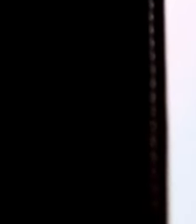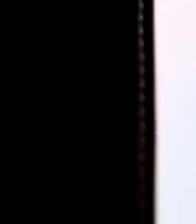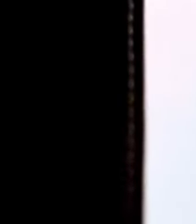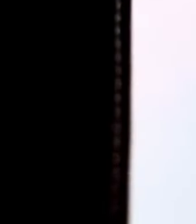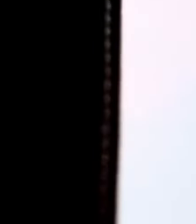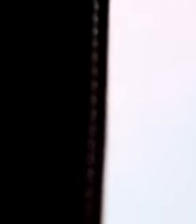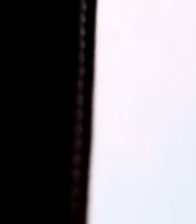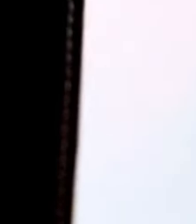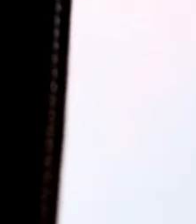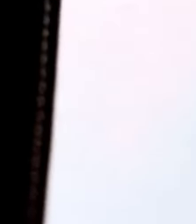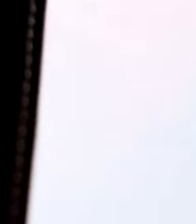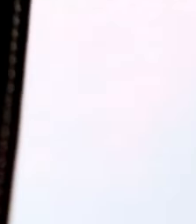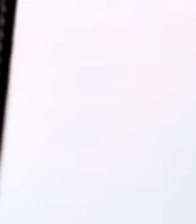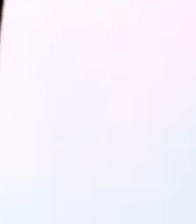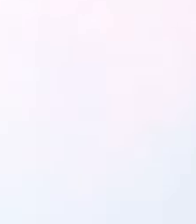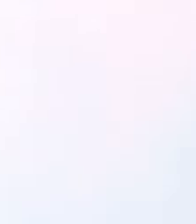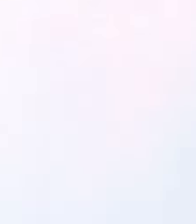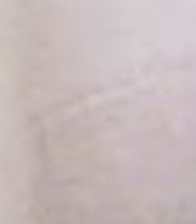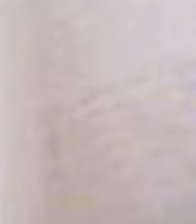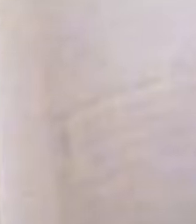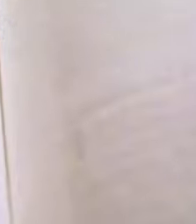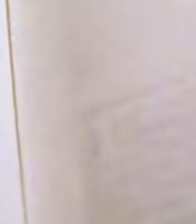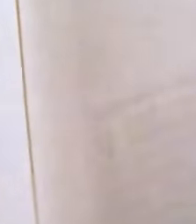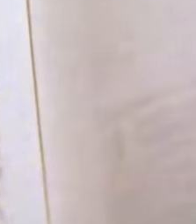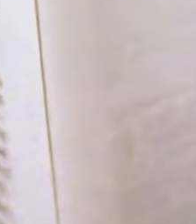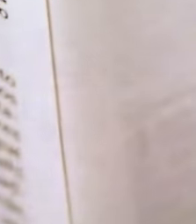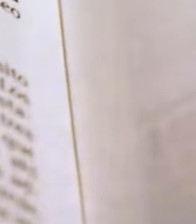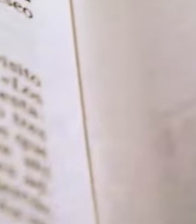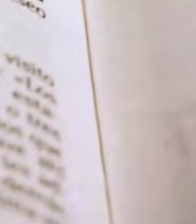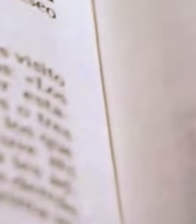La palabra de su gracia, con el pastor Juan Cano.